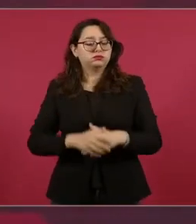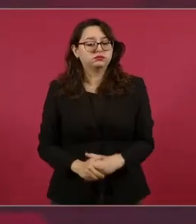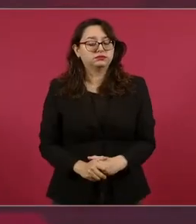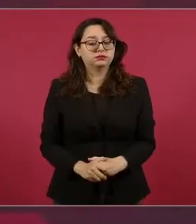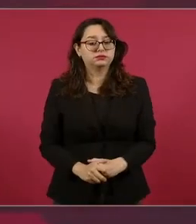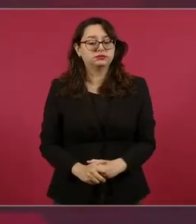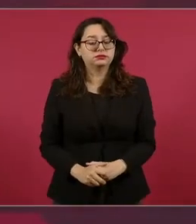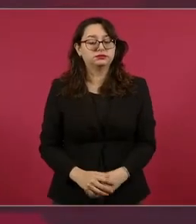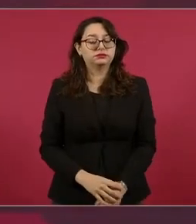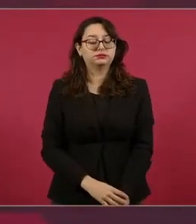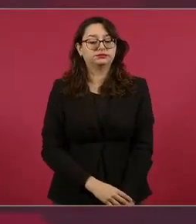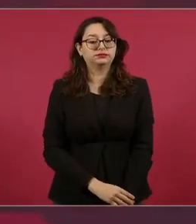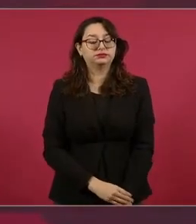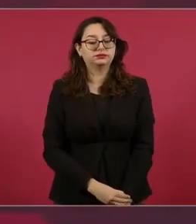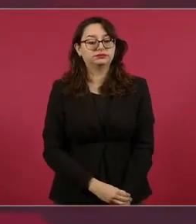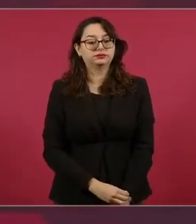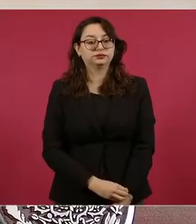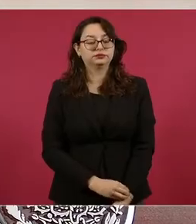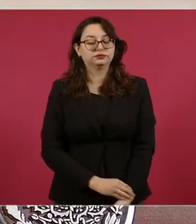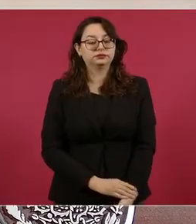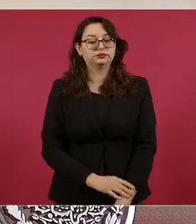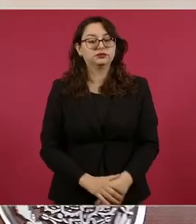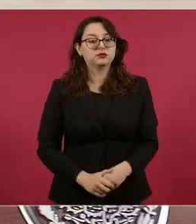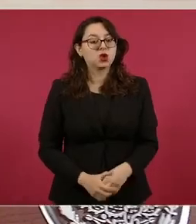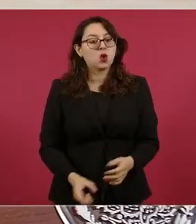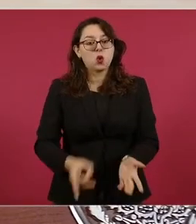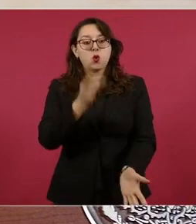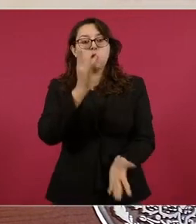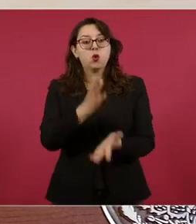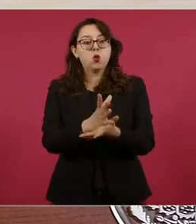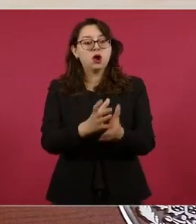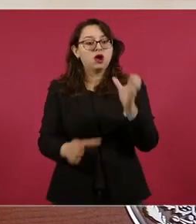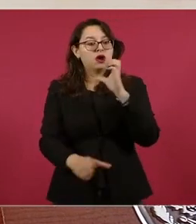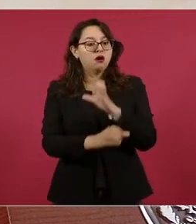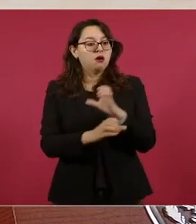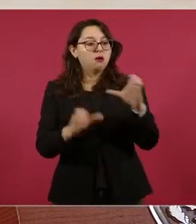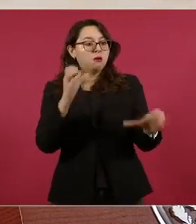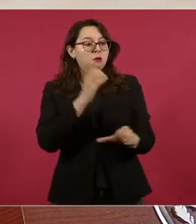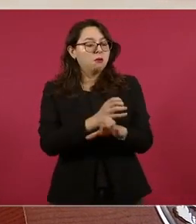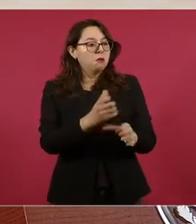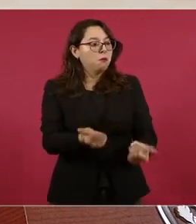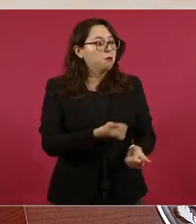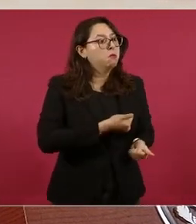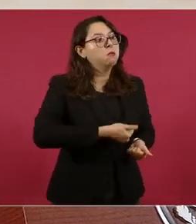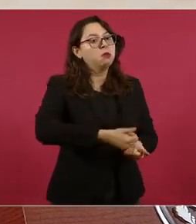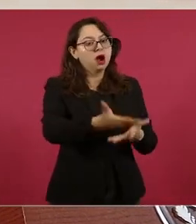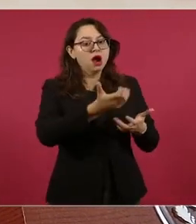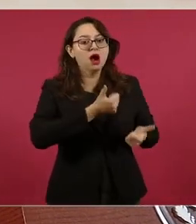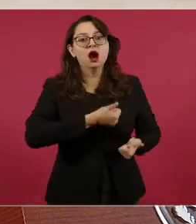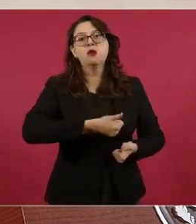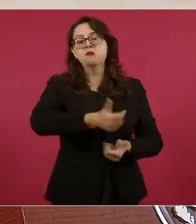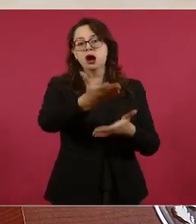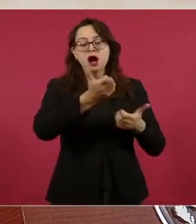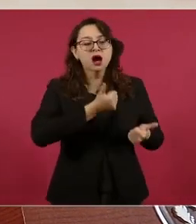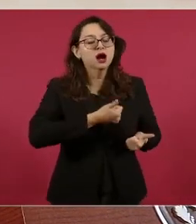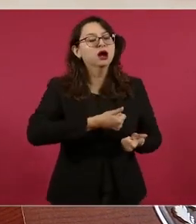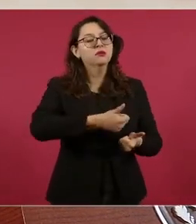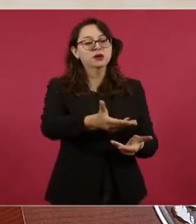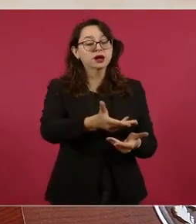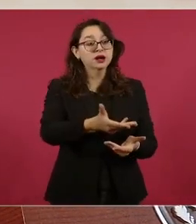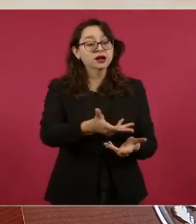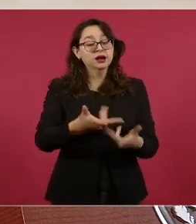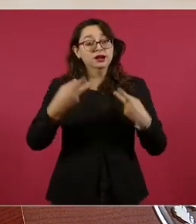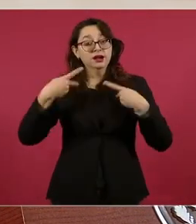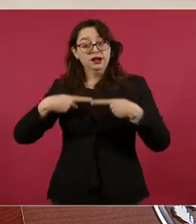empresas y se suspendió en ese entonces eh el